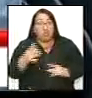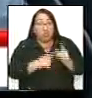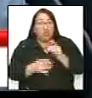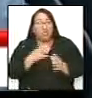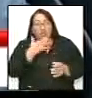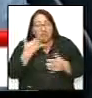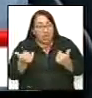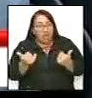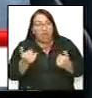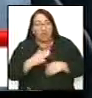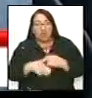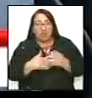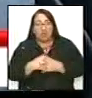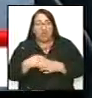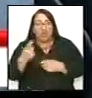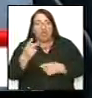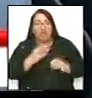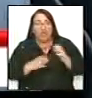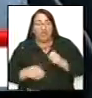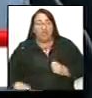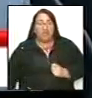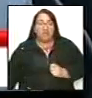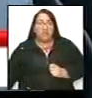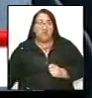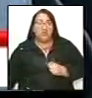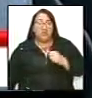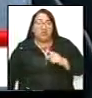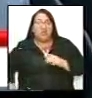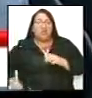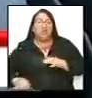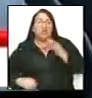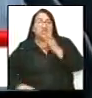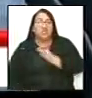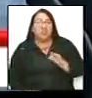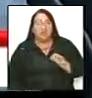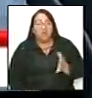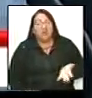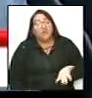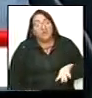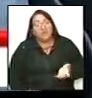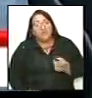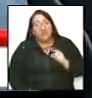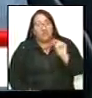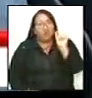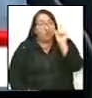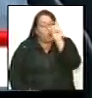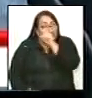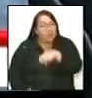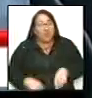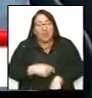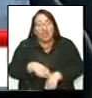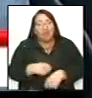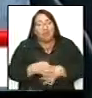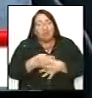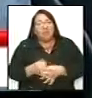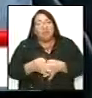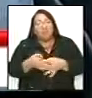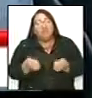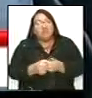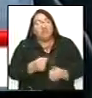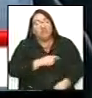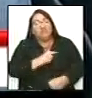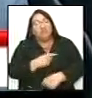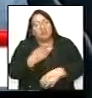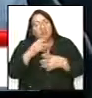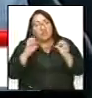atractivo para el gerente financiero que finalmente que dice va o no va entonces esto dificulta retrasa lo de la potencia firme